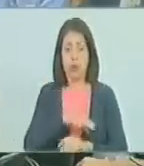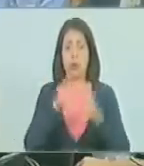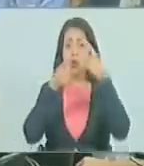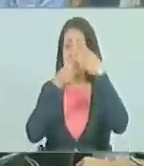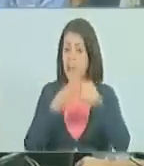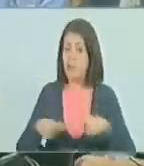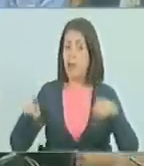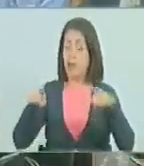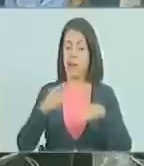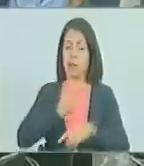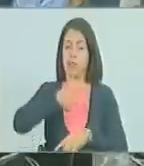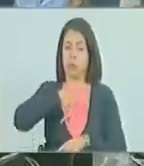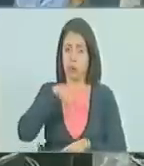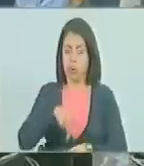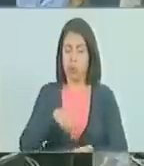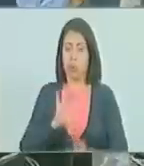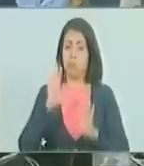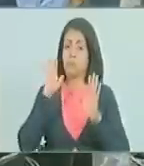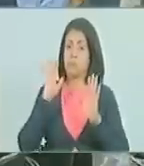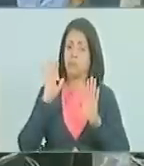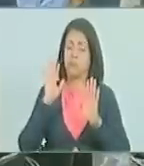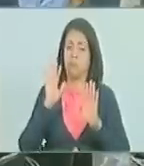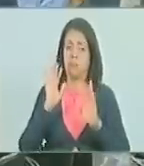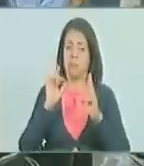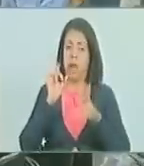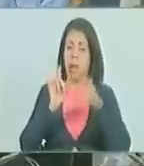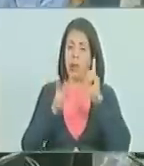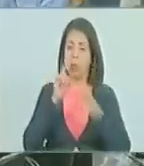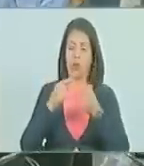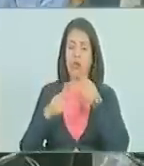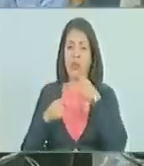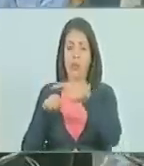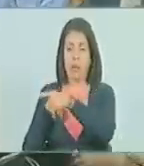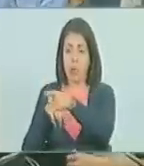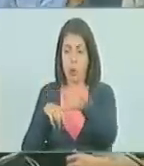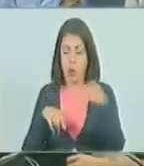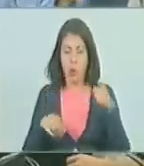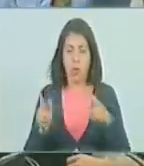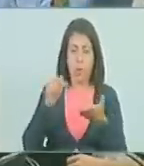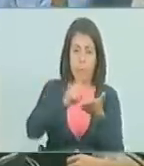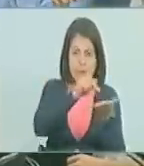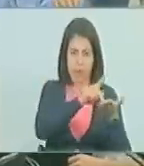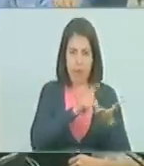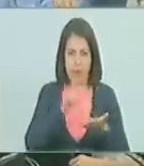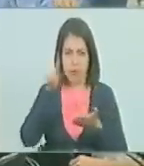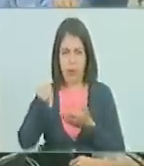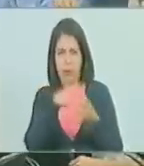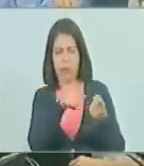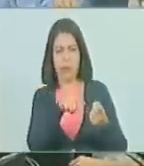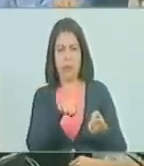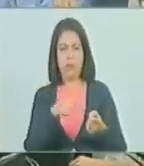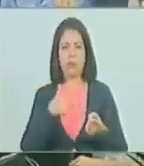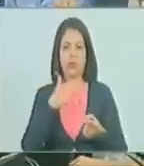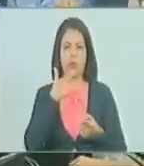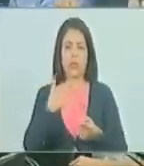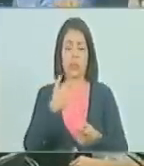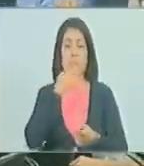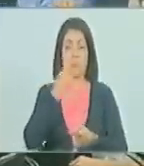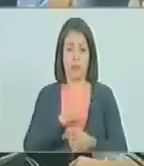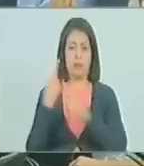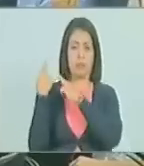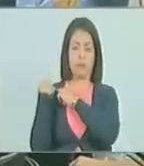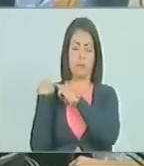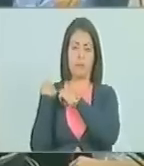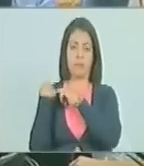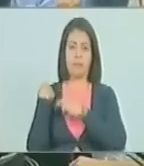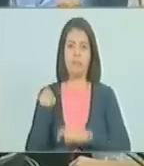la diferencia. Quizás dirán algunos, bueno, pero es que ustedes estuvieron allí. Mira, yo tengo que decir